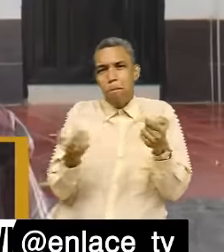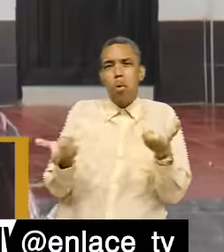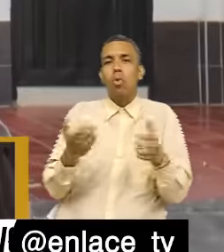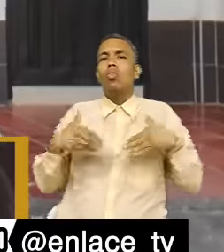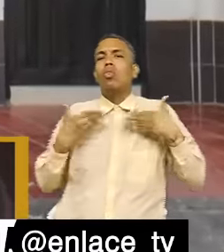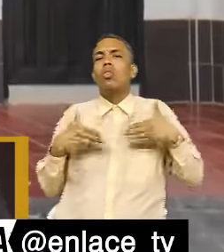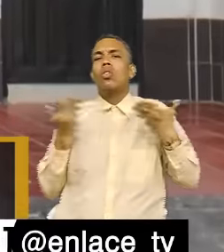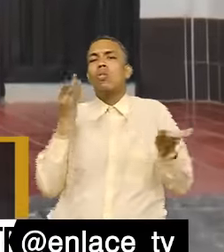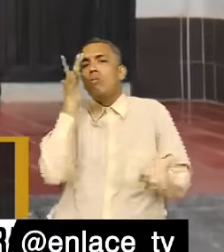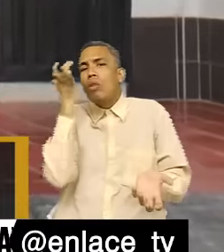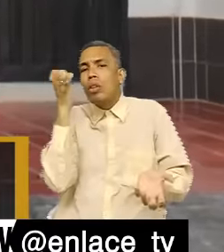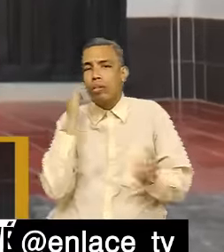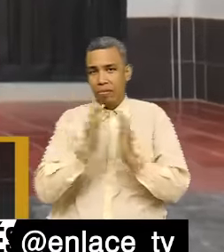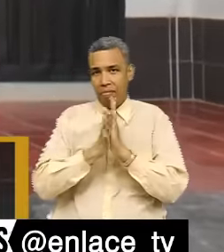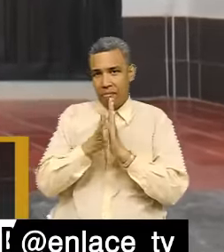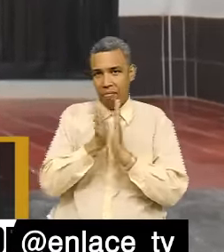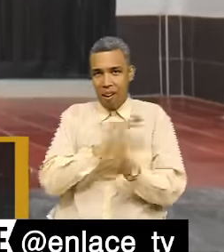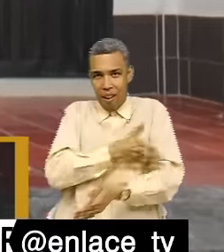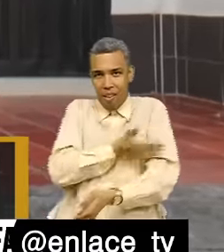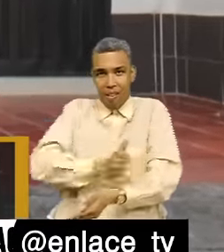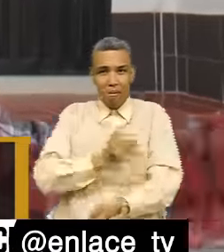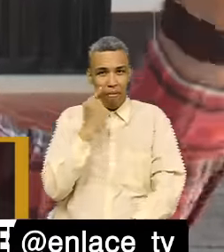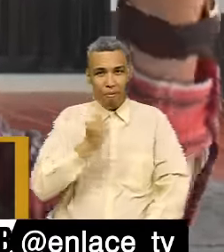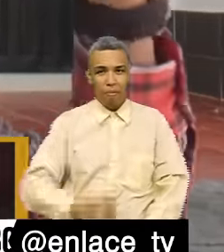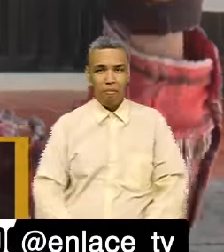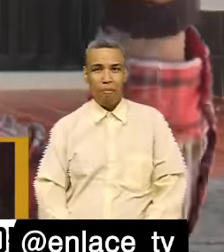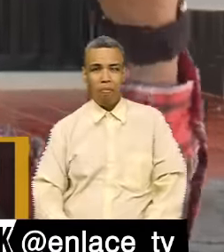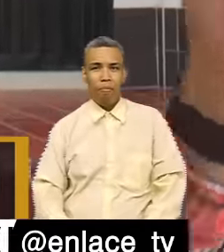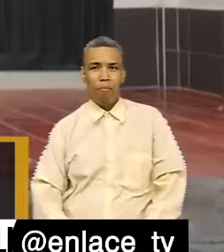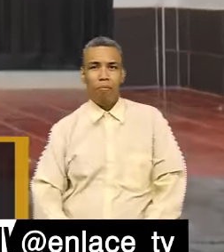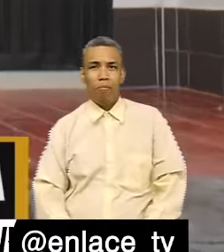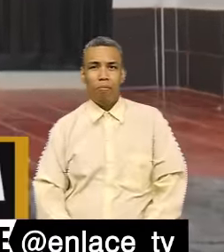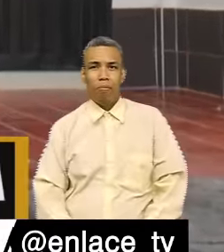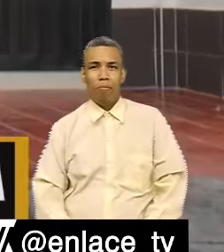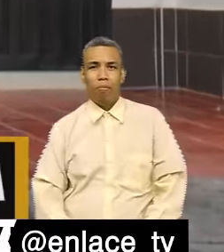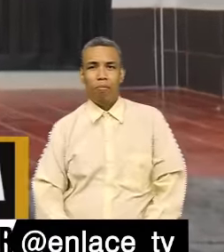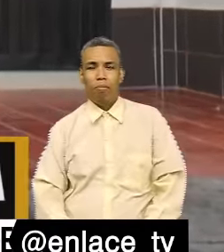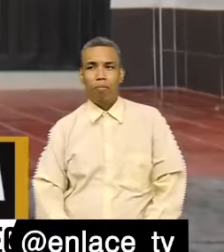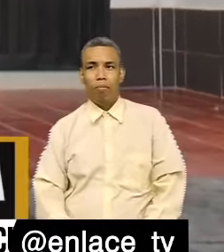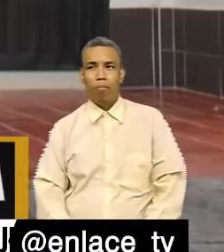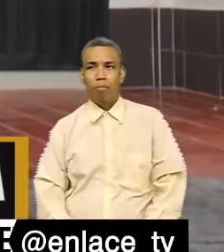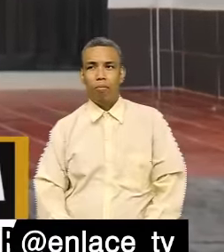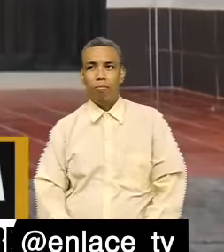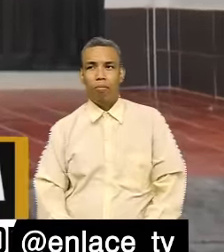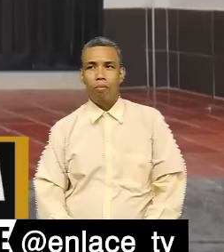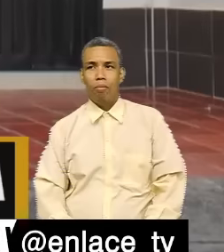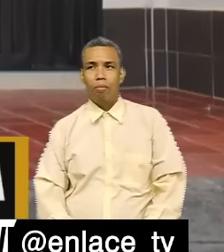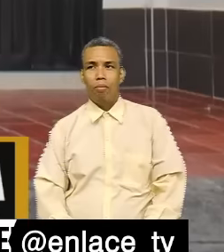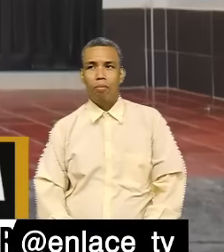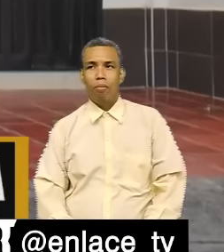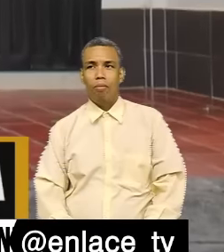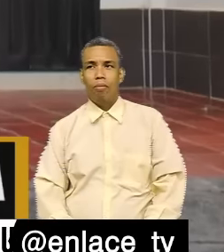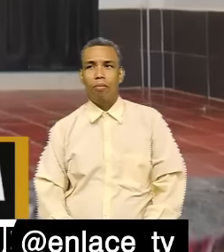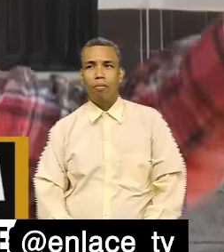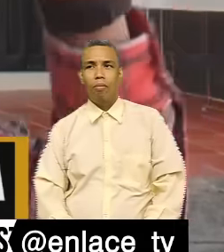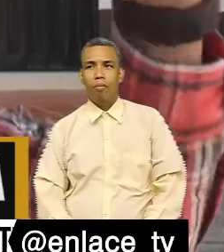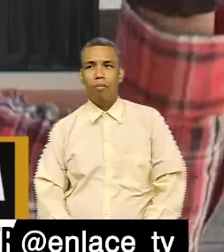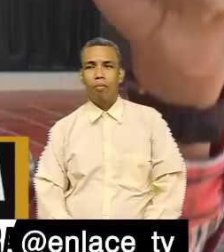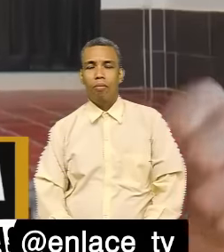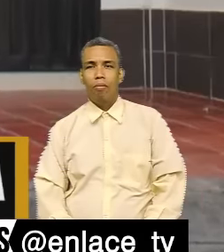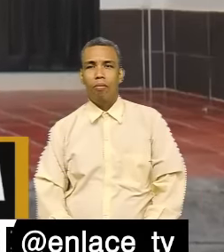yo cómo tengo el perfil! Pido a Dios que me destelle, que ahorita para el mes de abril yo